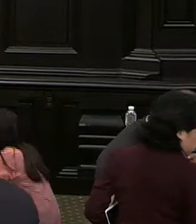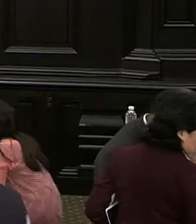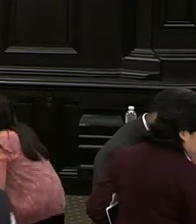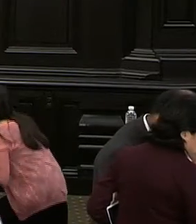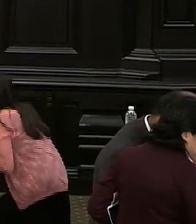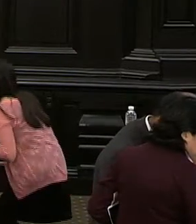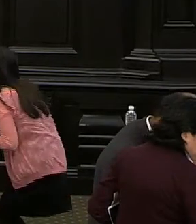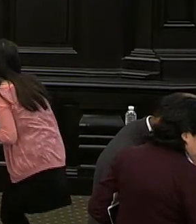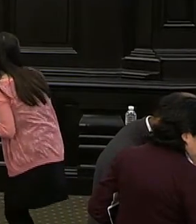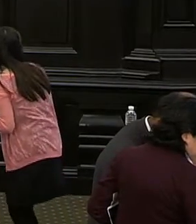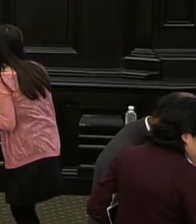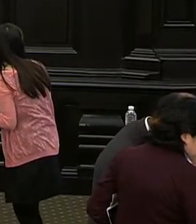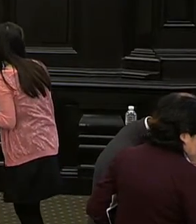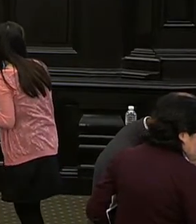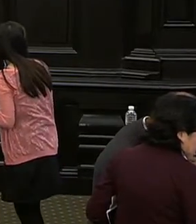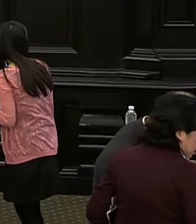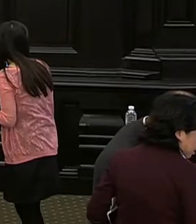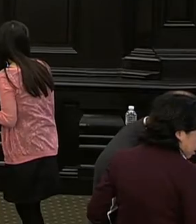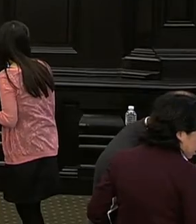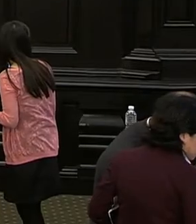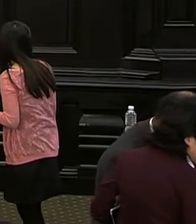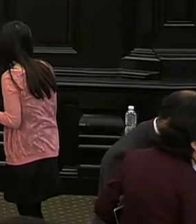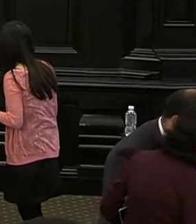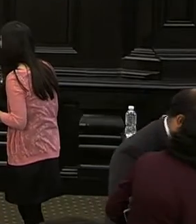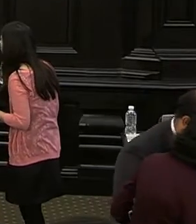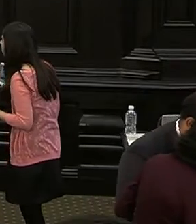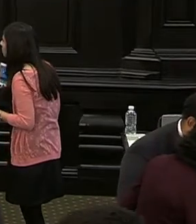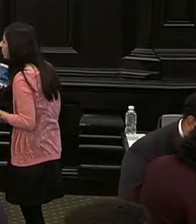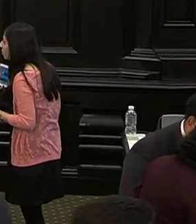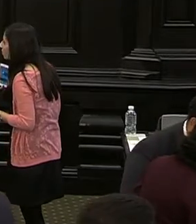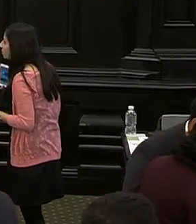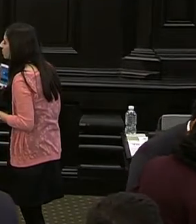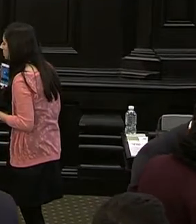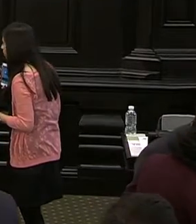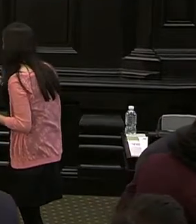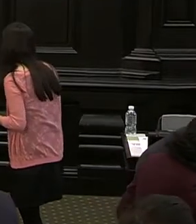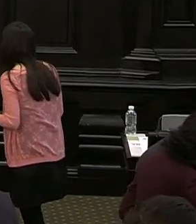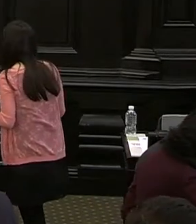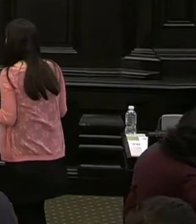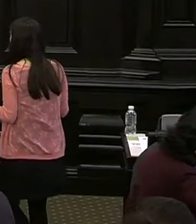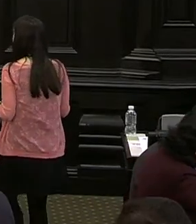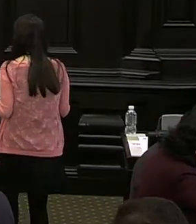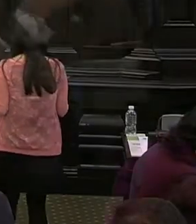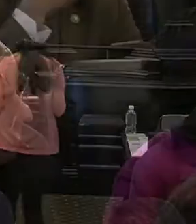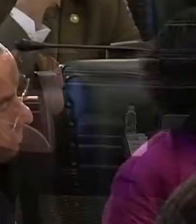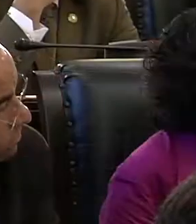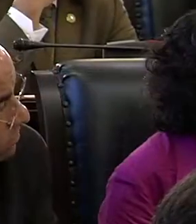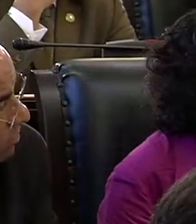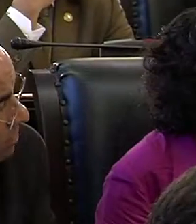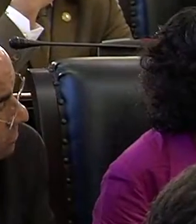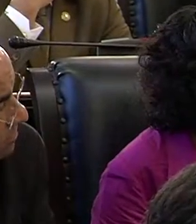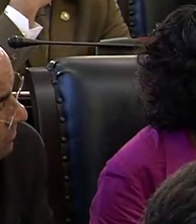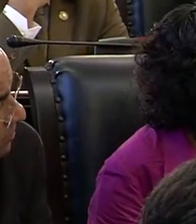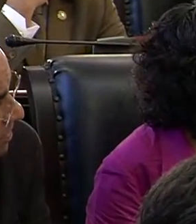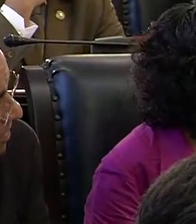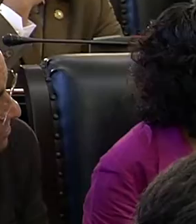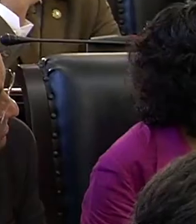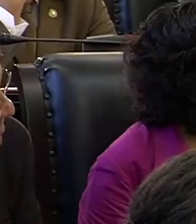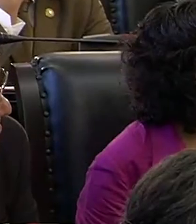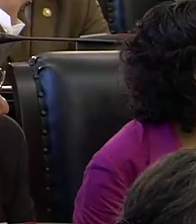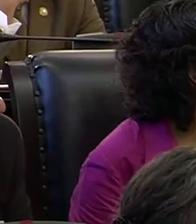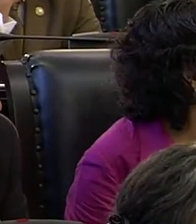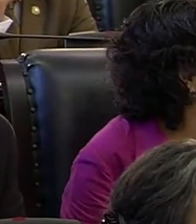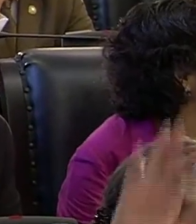Solicito a Una vez de todos. a servicios parlamentarios tome nota de las y los constituyentes que han... ¿La votamos de una